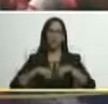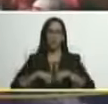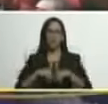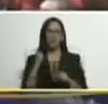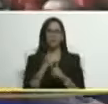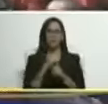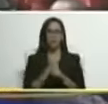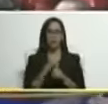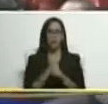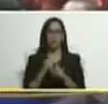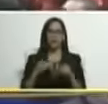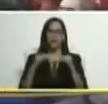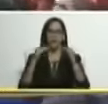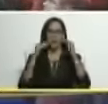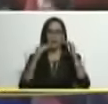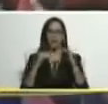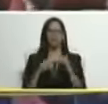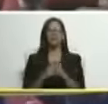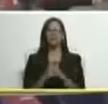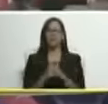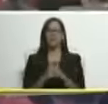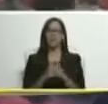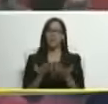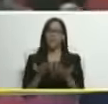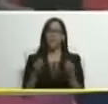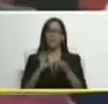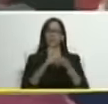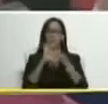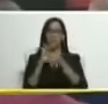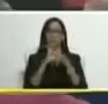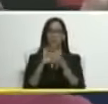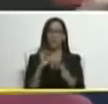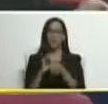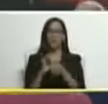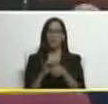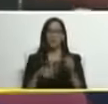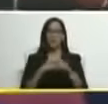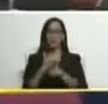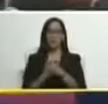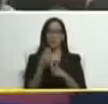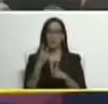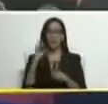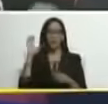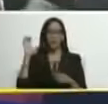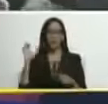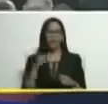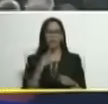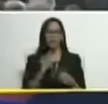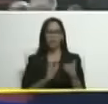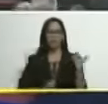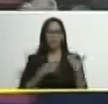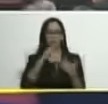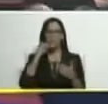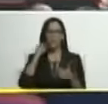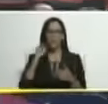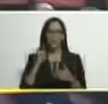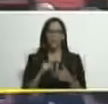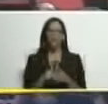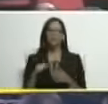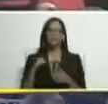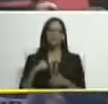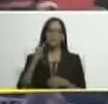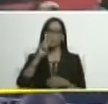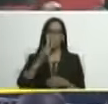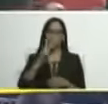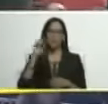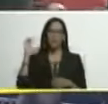para elevar al más alto nivel las relaciones estratégicas entre ambas naciones. Gracias. Ha dicho además el presidente Nicolás Maduro que son dos